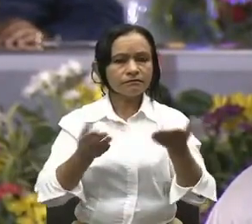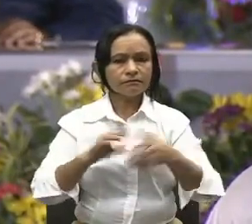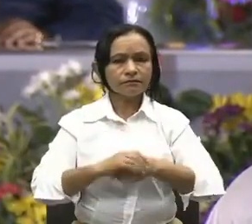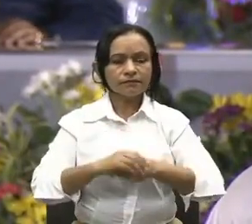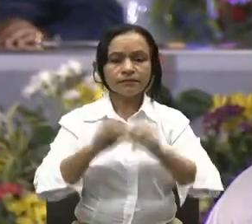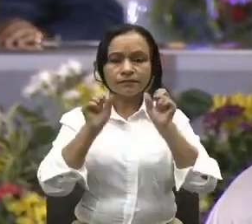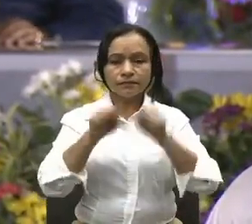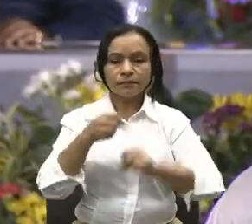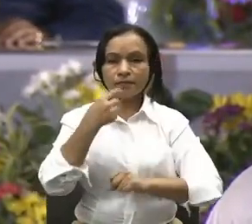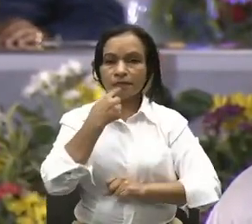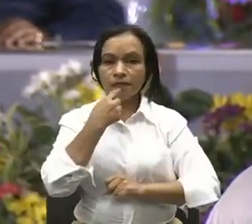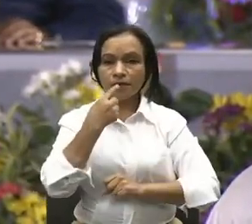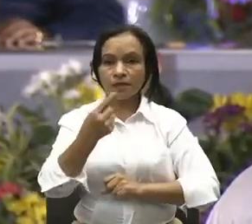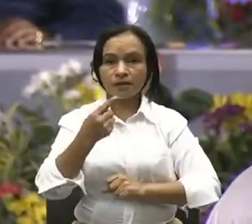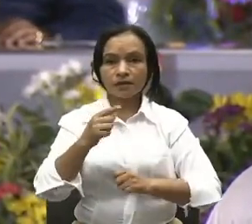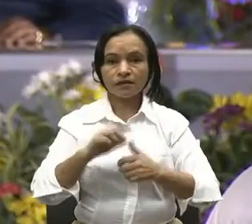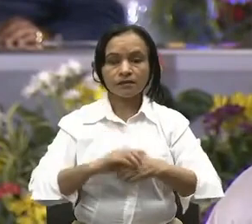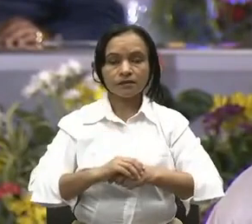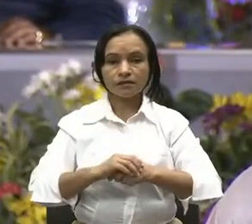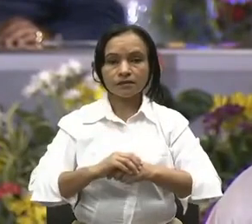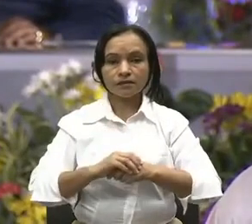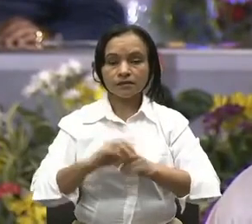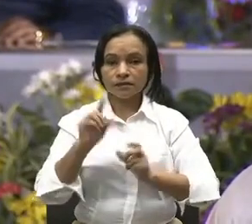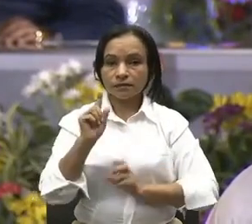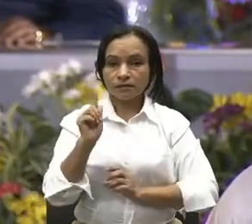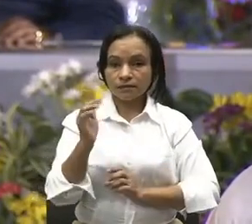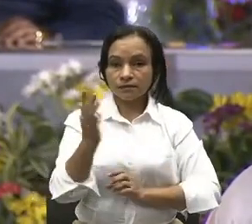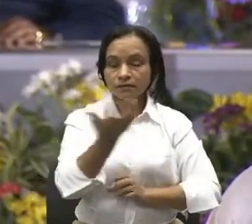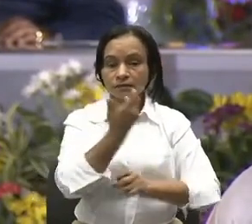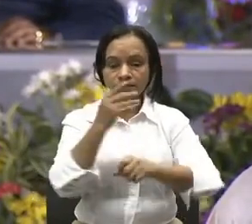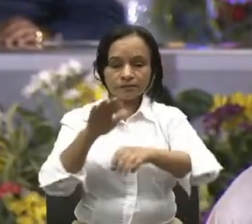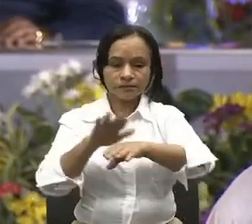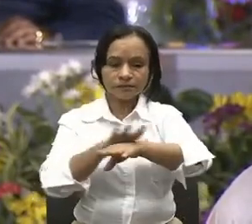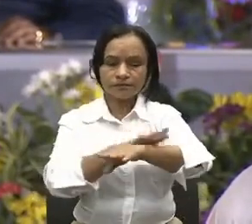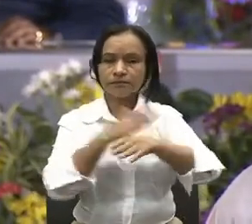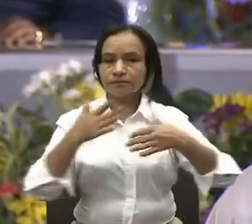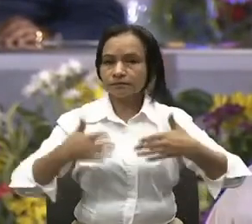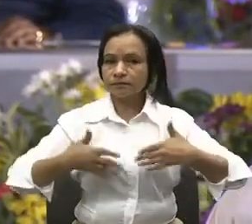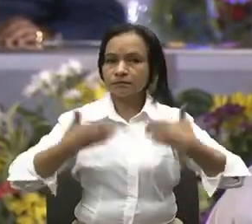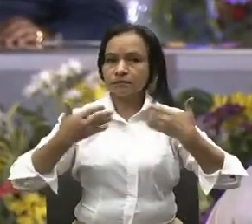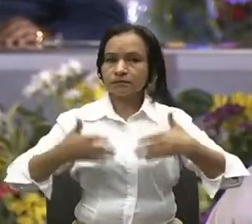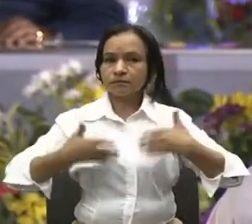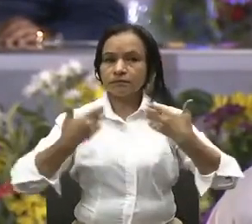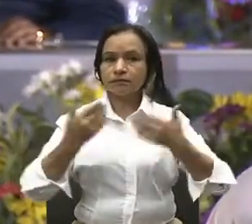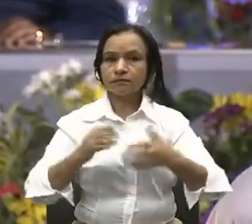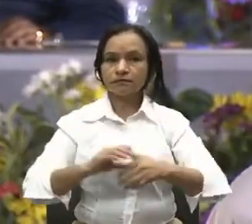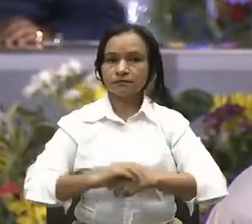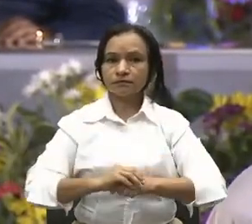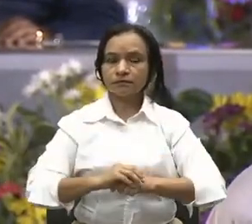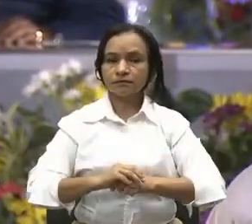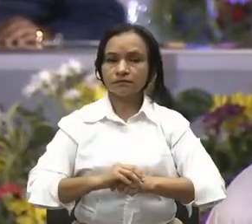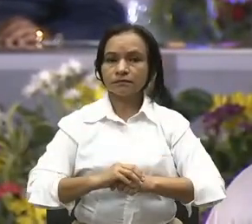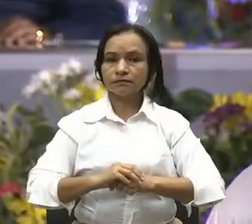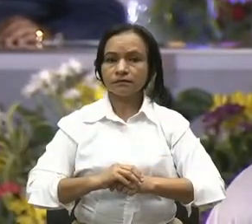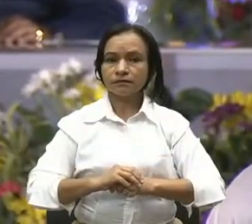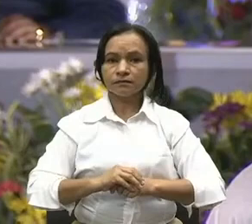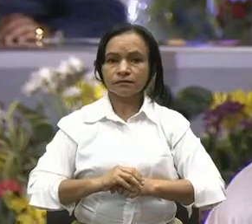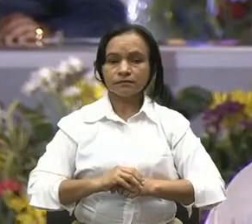es decir, nosotros nos sentimos contentos de